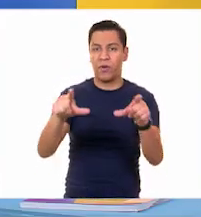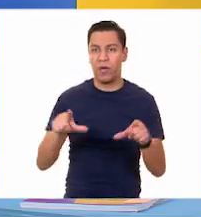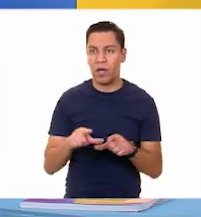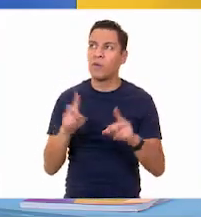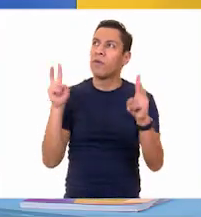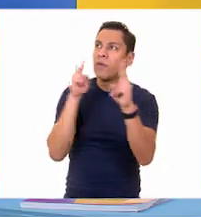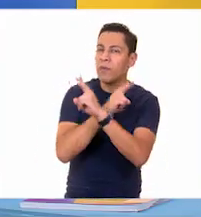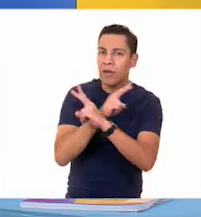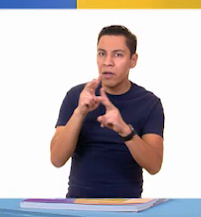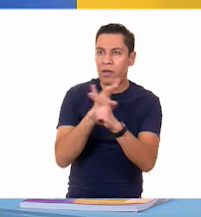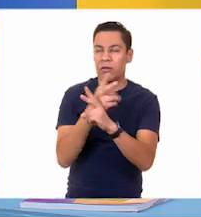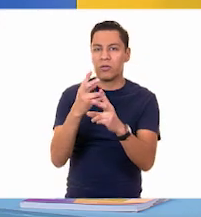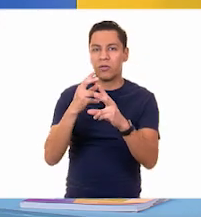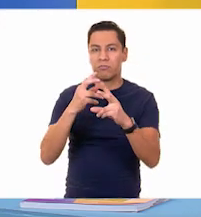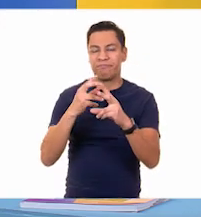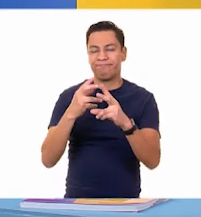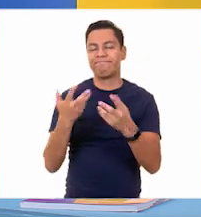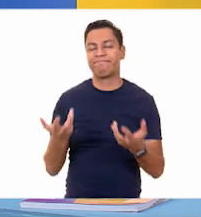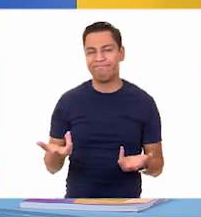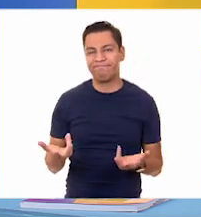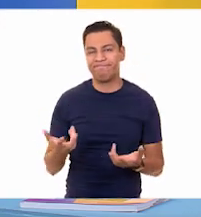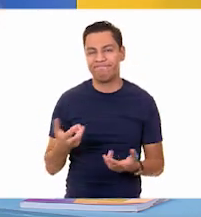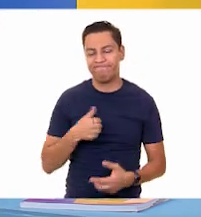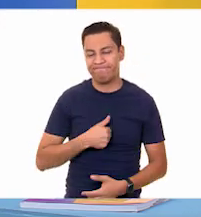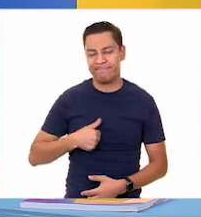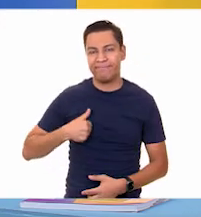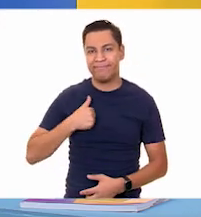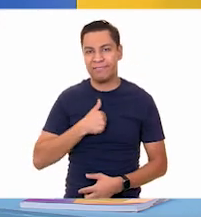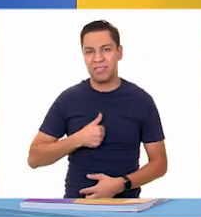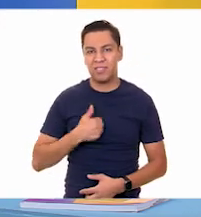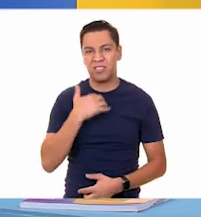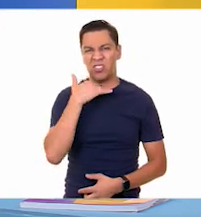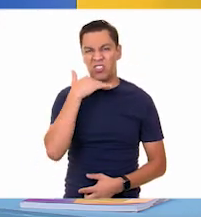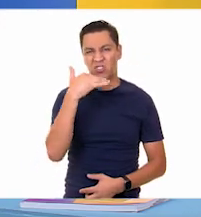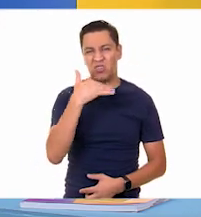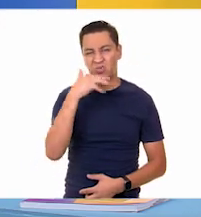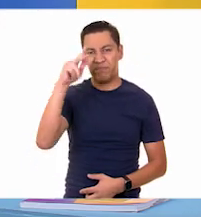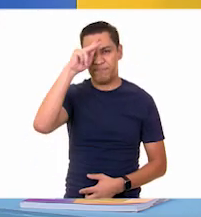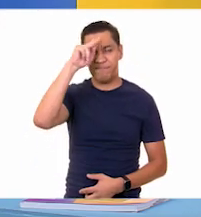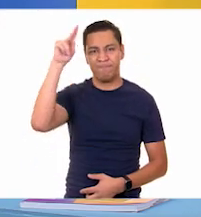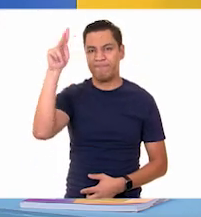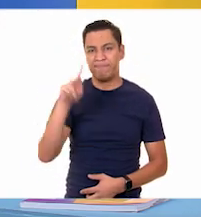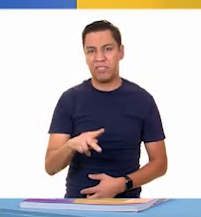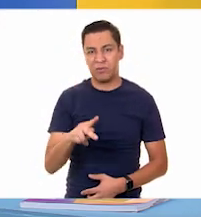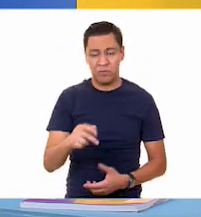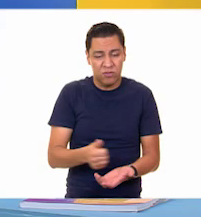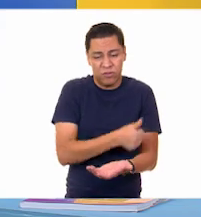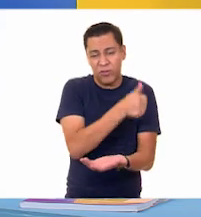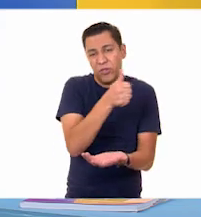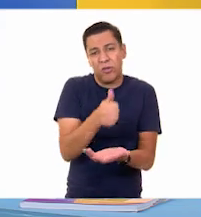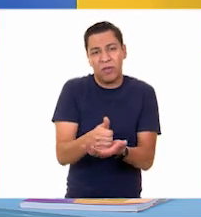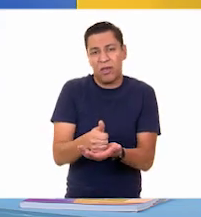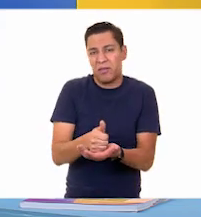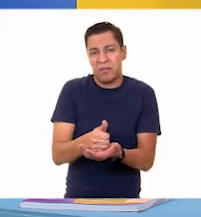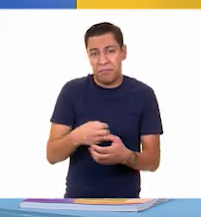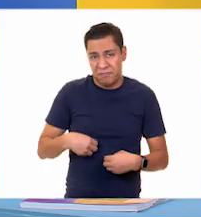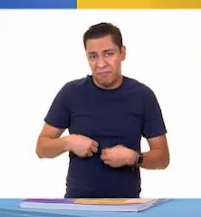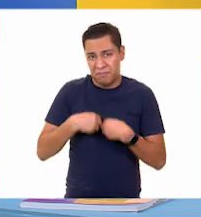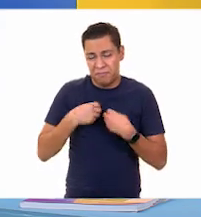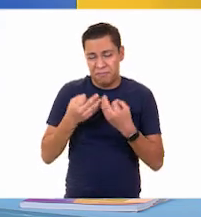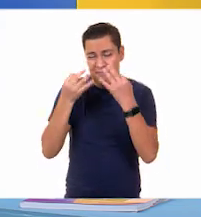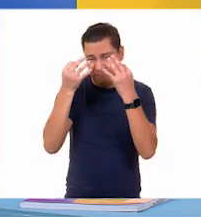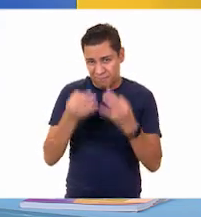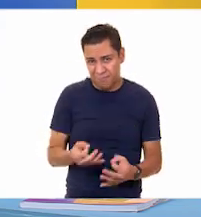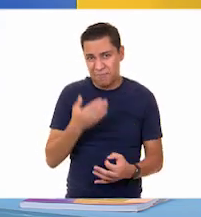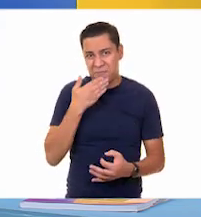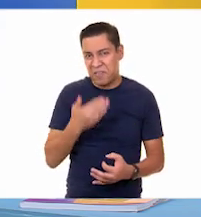las ciudades, la actividad industrial es una de las que tiene mayores impactos ambientales. Las ciudades son justamente núcleos de la